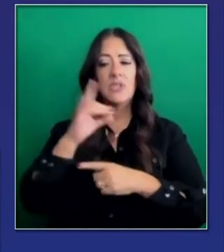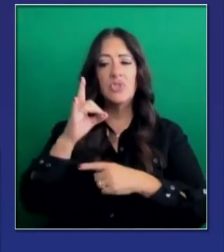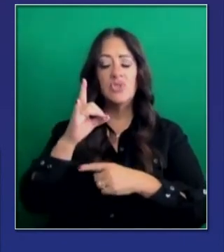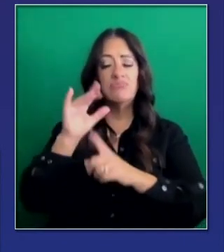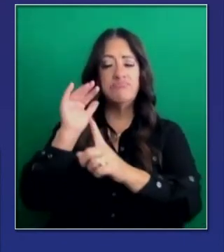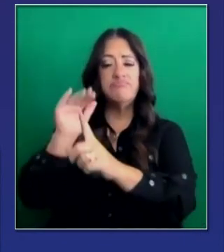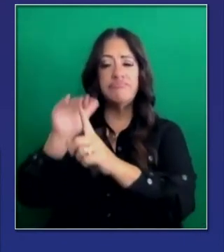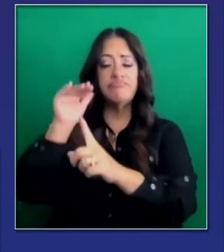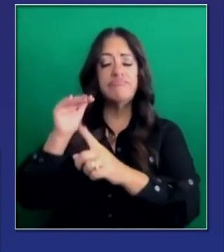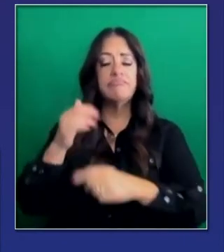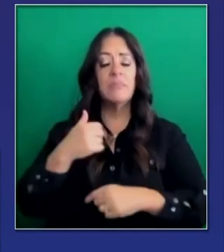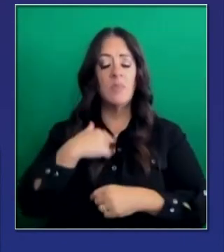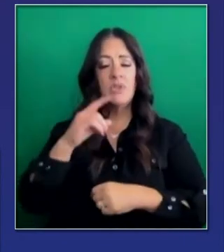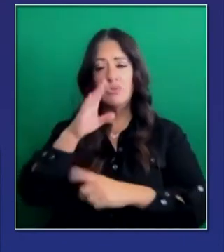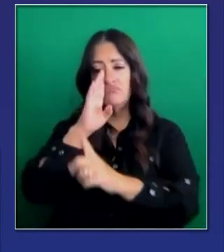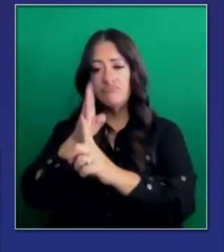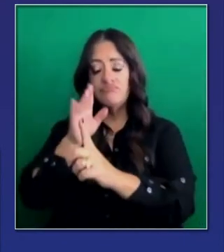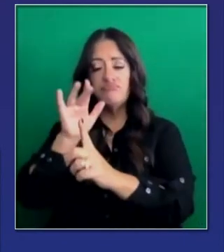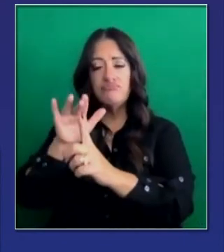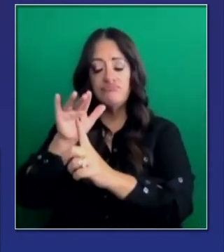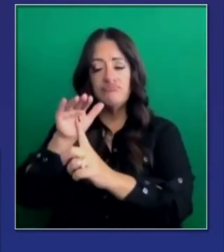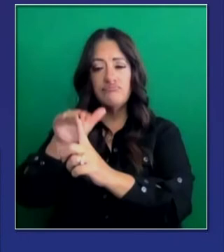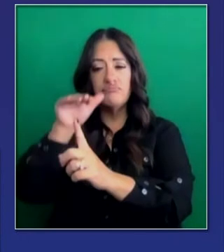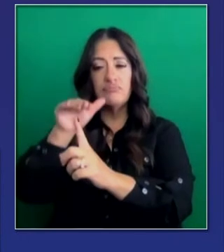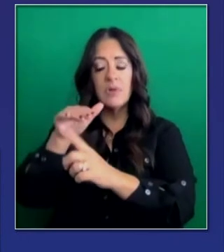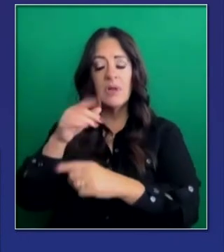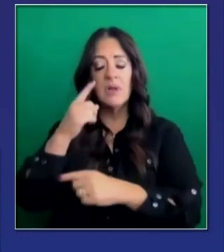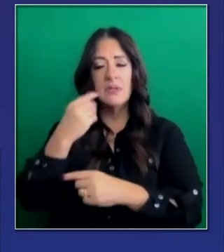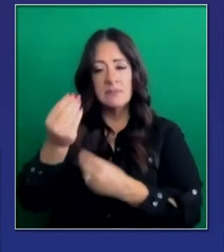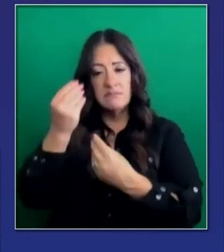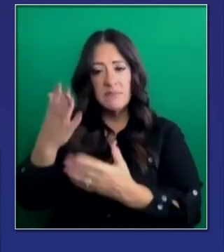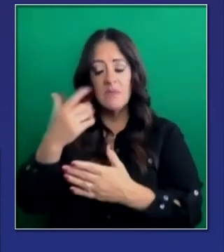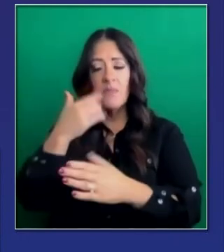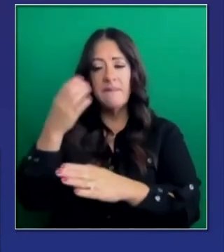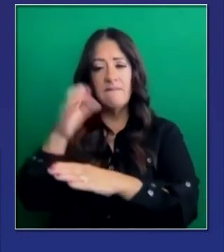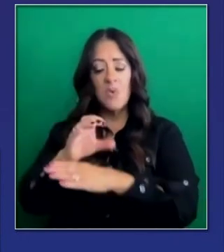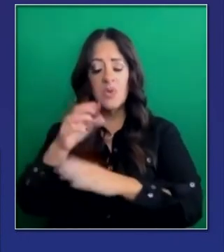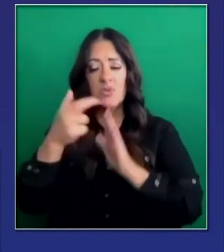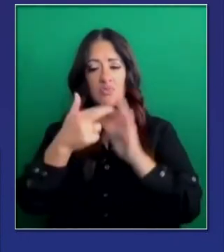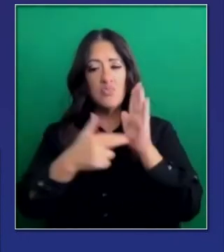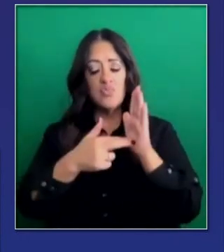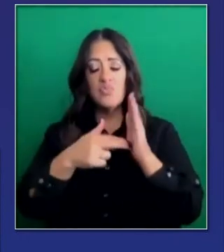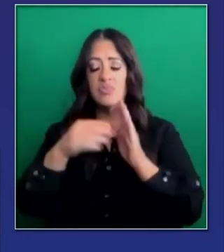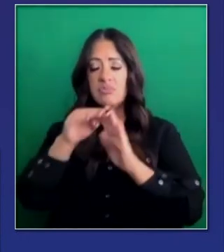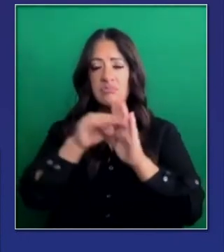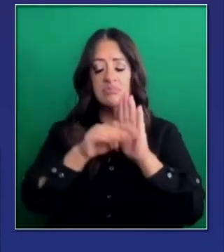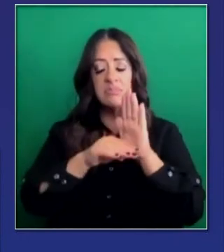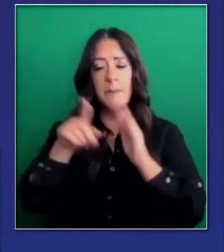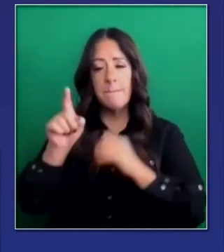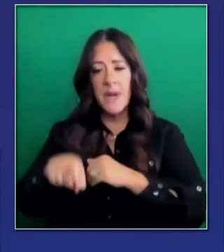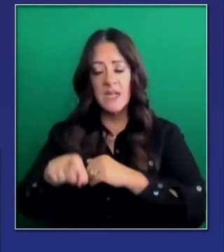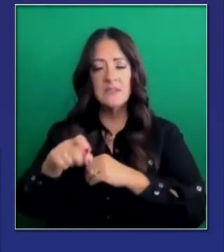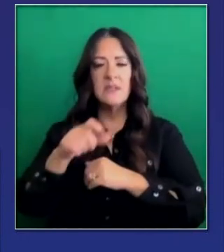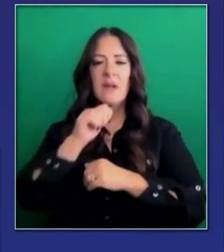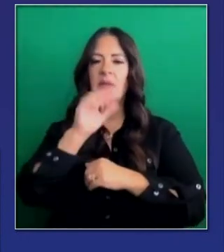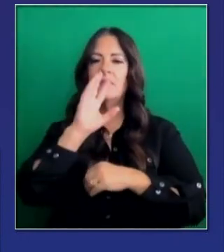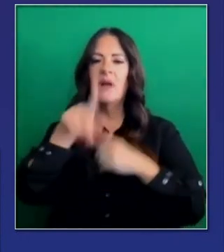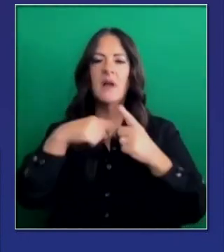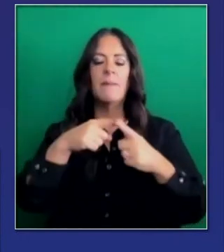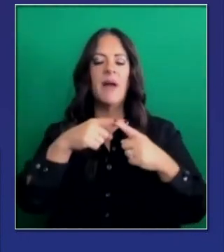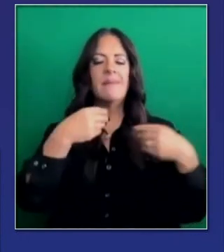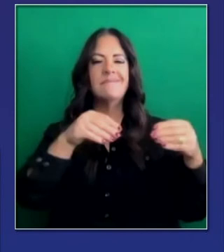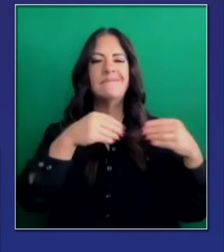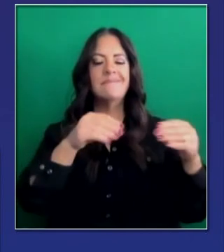esas reacciones nosotros si estamos haciendo respetar todos los reglamentos y las leyes no solamente en cuanto a puntos de venta